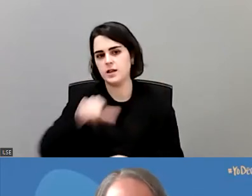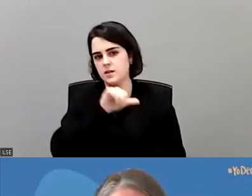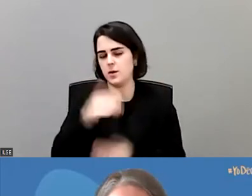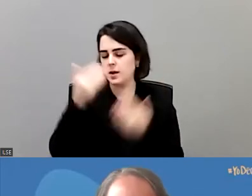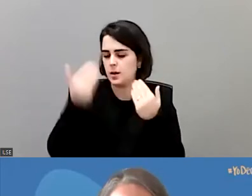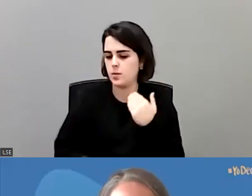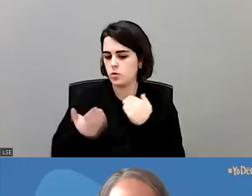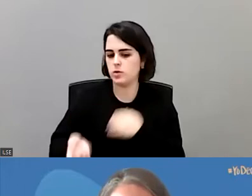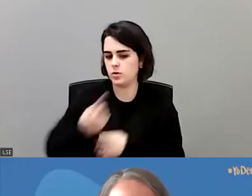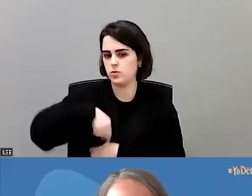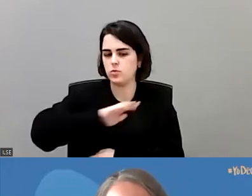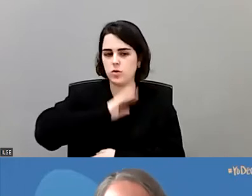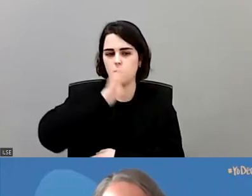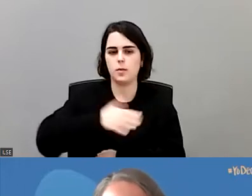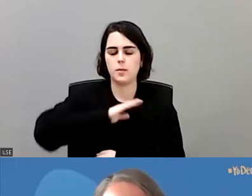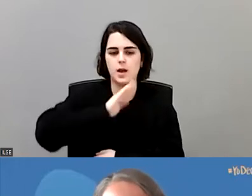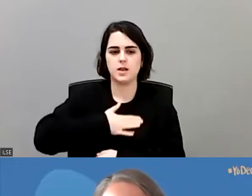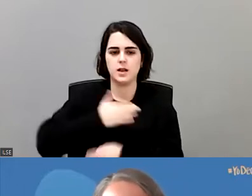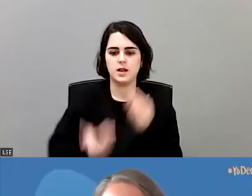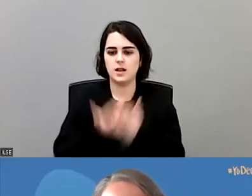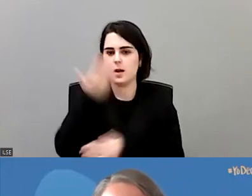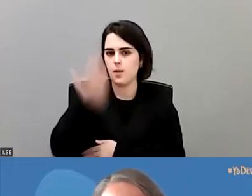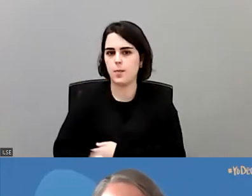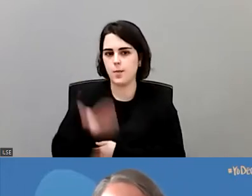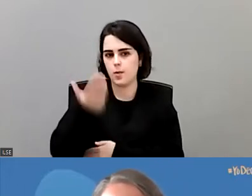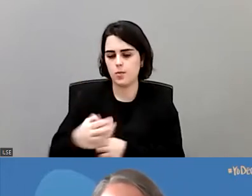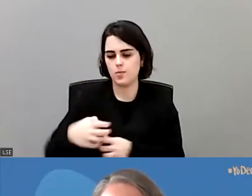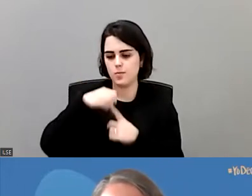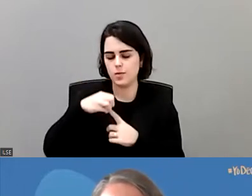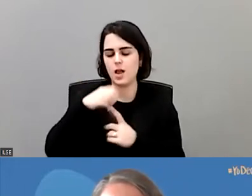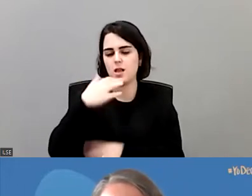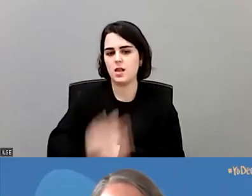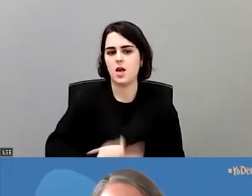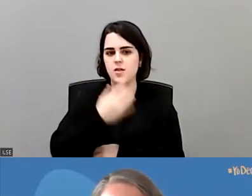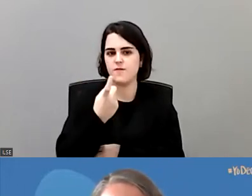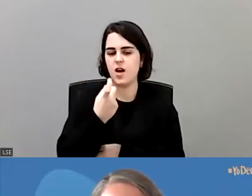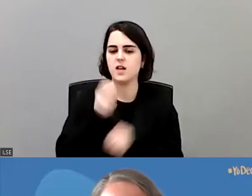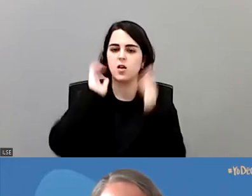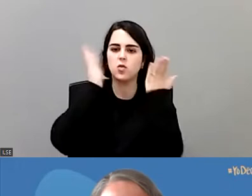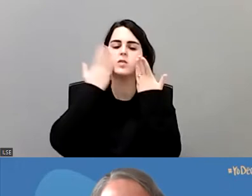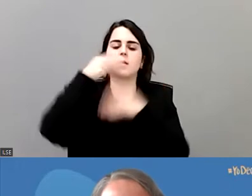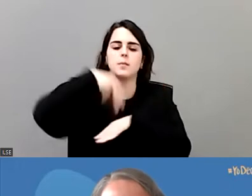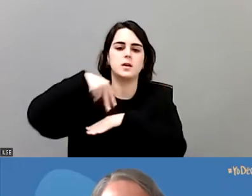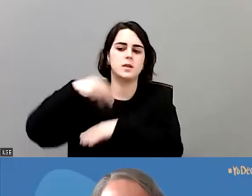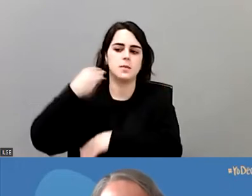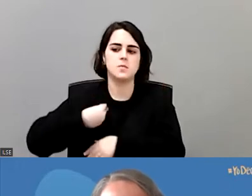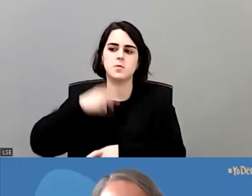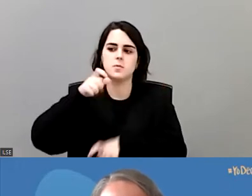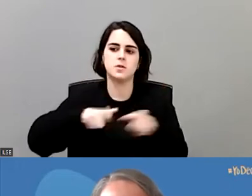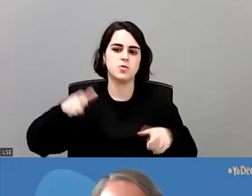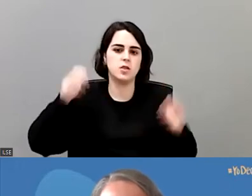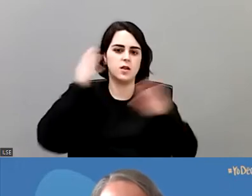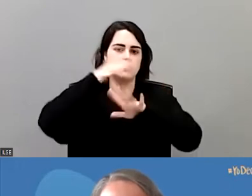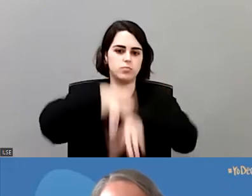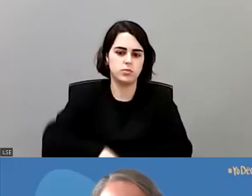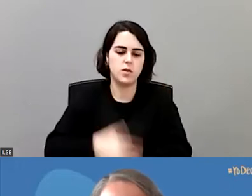para nosotros, mañana es el gran día y todavía tenemos el congreso presencial para todos aquellos que podáis asistir. Así que